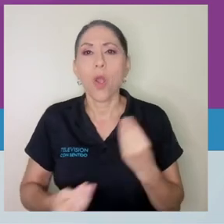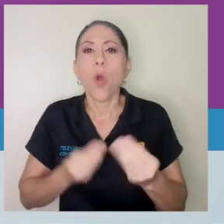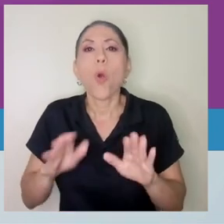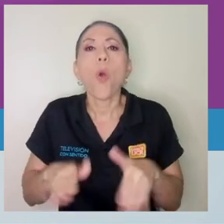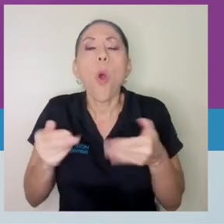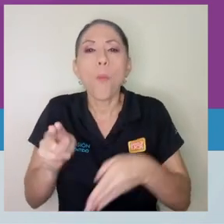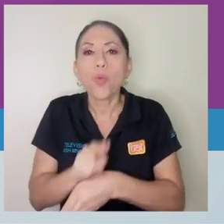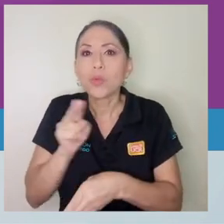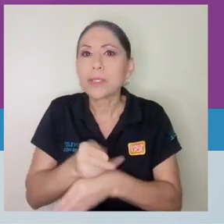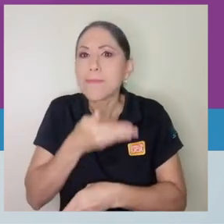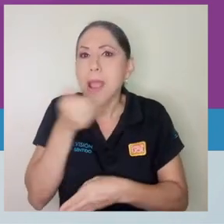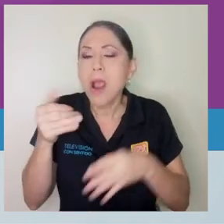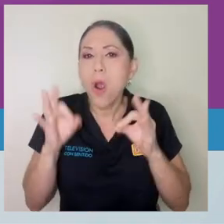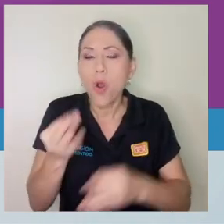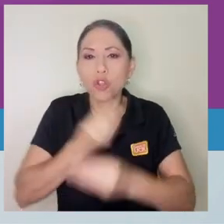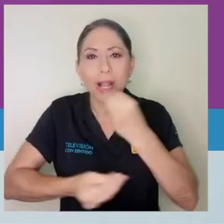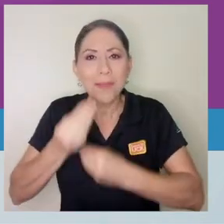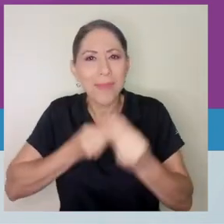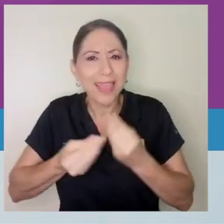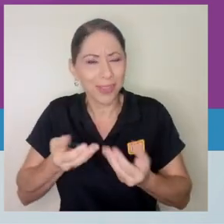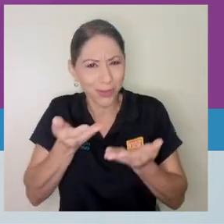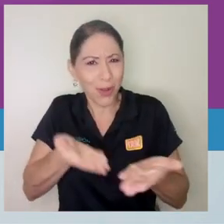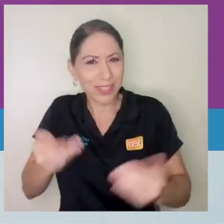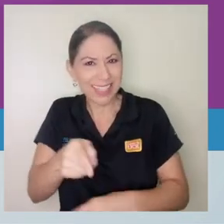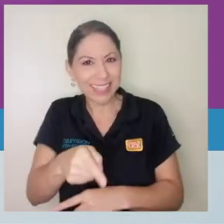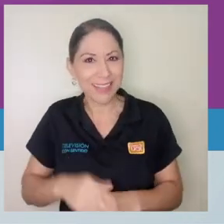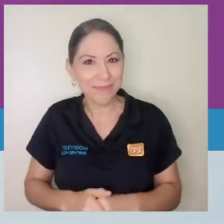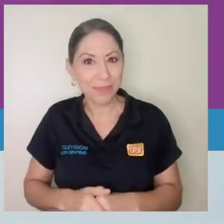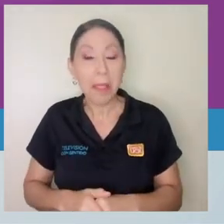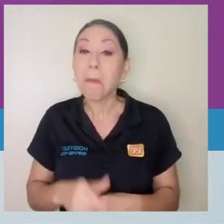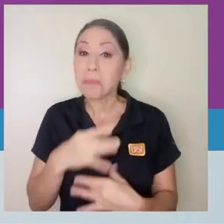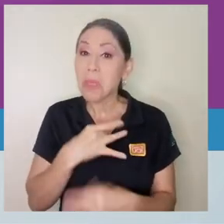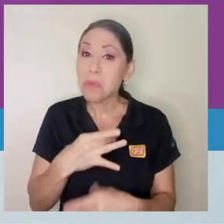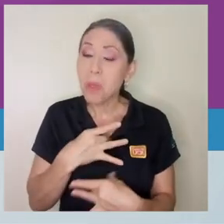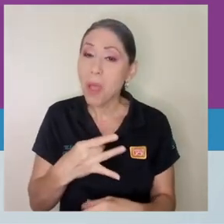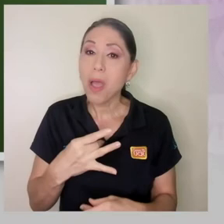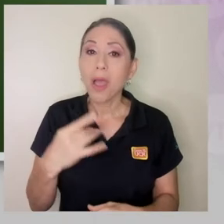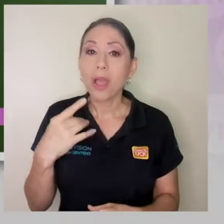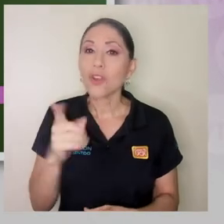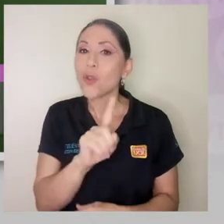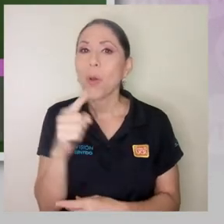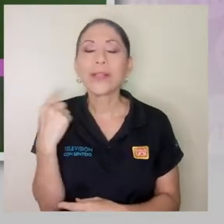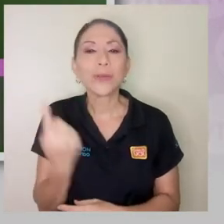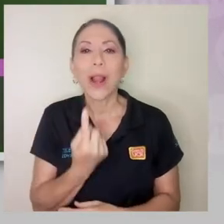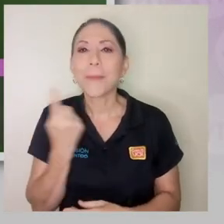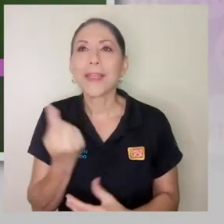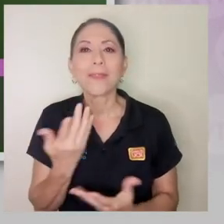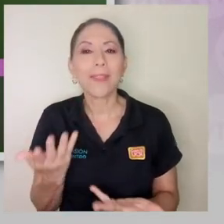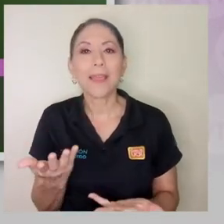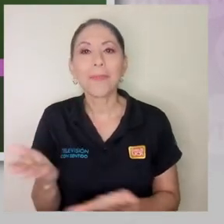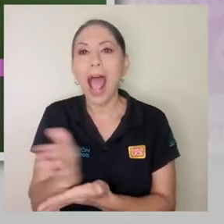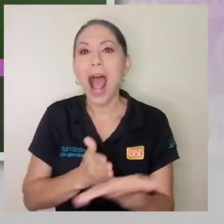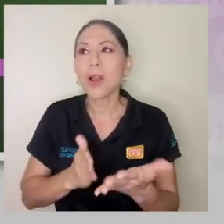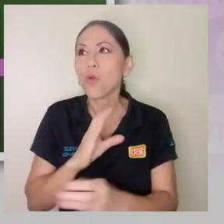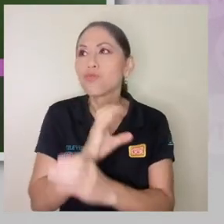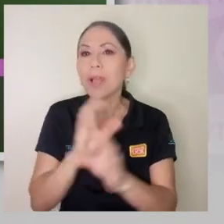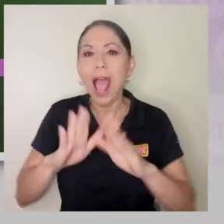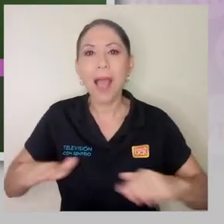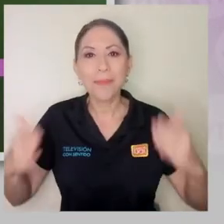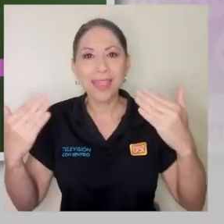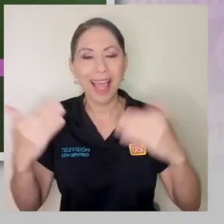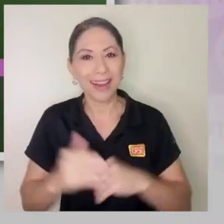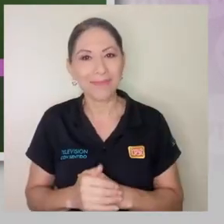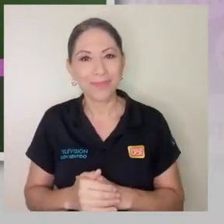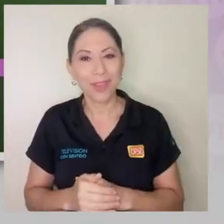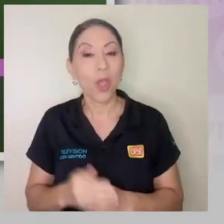de cómo manipular mejor los alimentos, cosas de ese tipo. Y ha sido interesante porque no es solo una cuestión, digamos, ambiental.